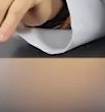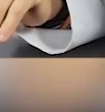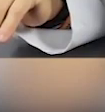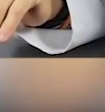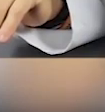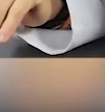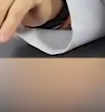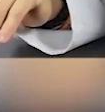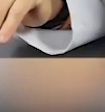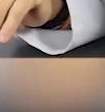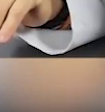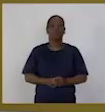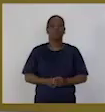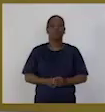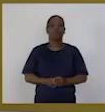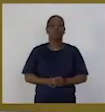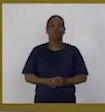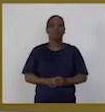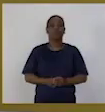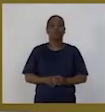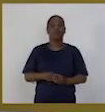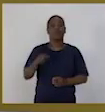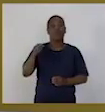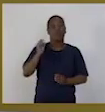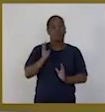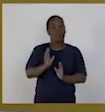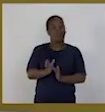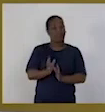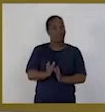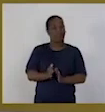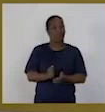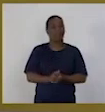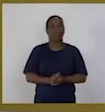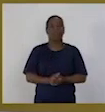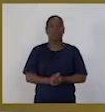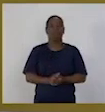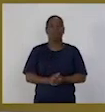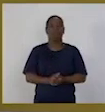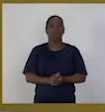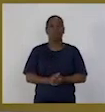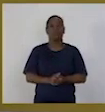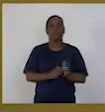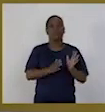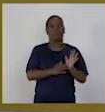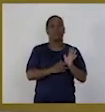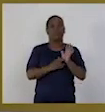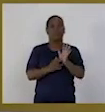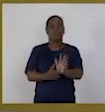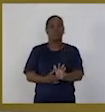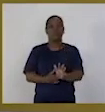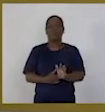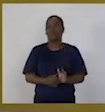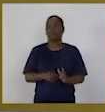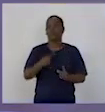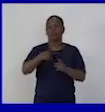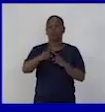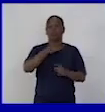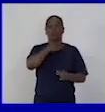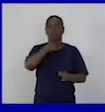en la reacción, es decir, no se consume. Ahora, continuaríamos con una demostración del siguiente